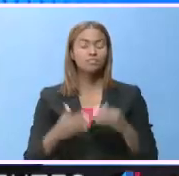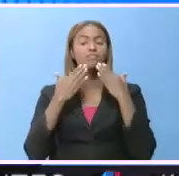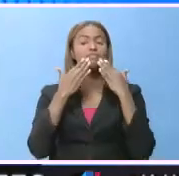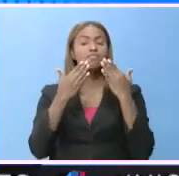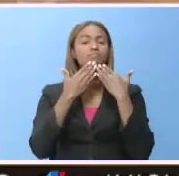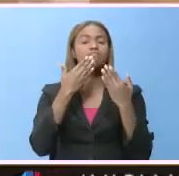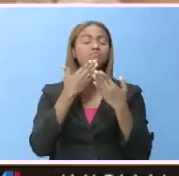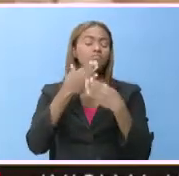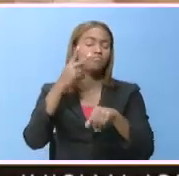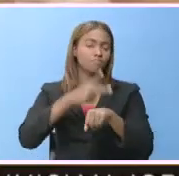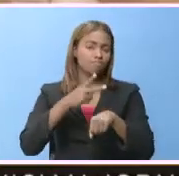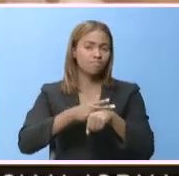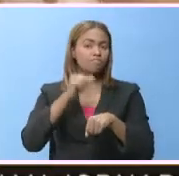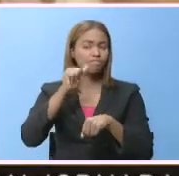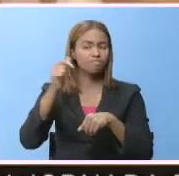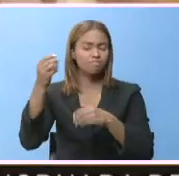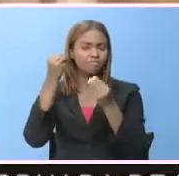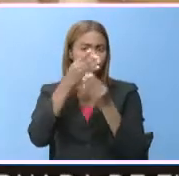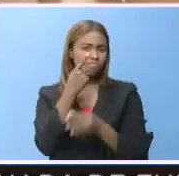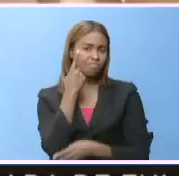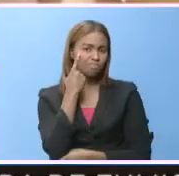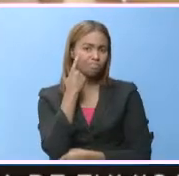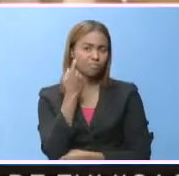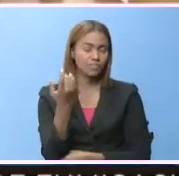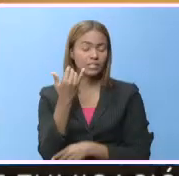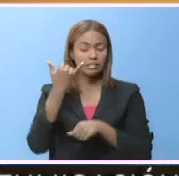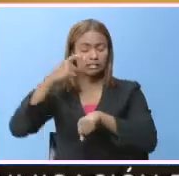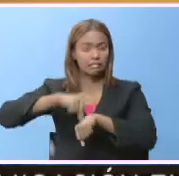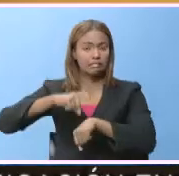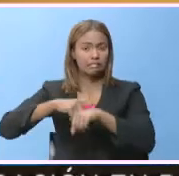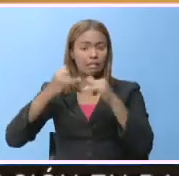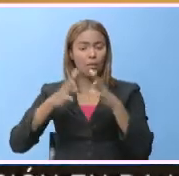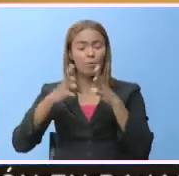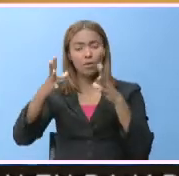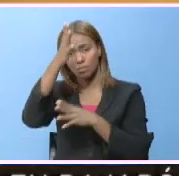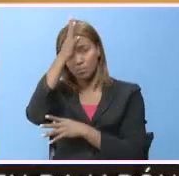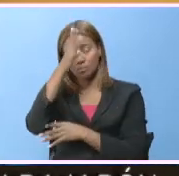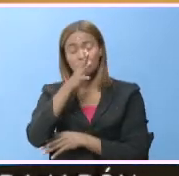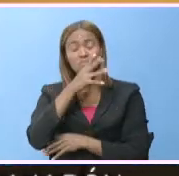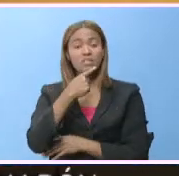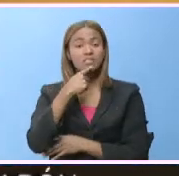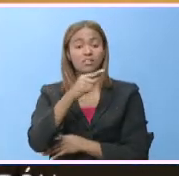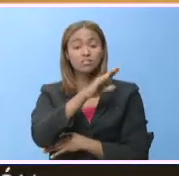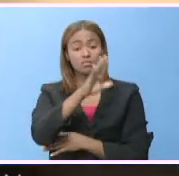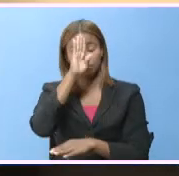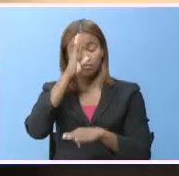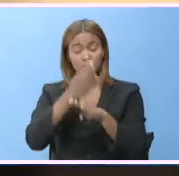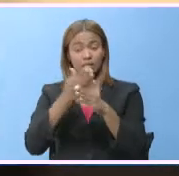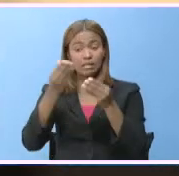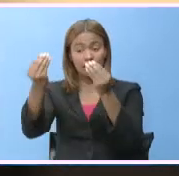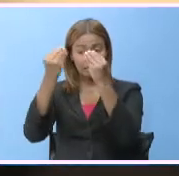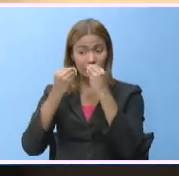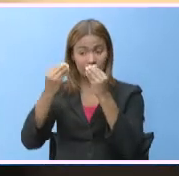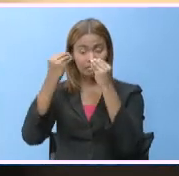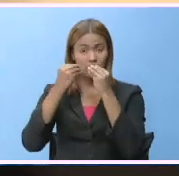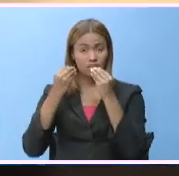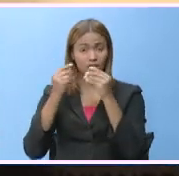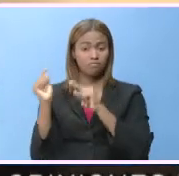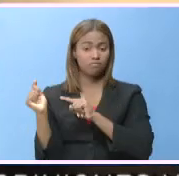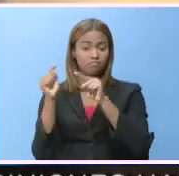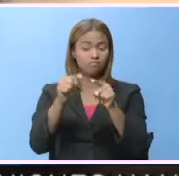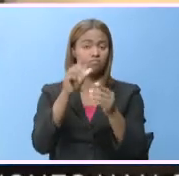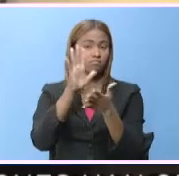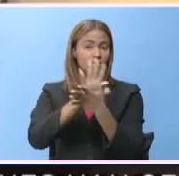Gracias, buenas tardes. Y así es como tú adelantas, en momentos que muchos padres abogan porque sus hijos reciban clase de manera